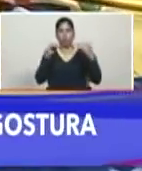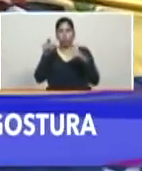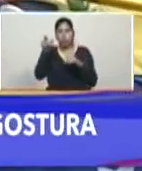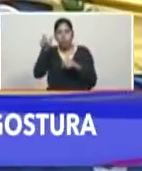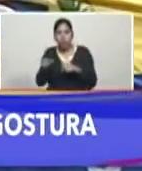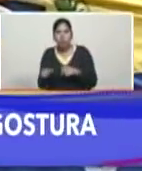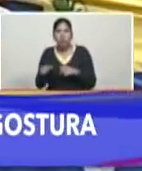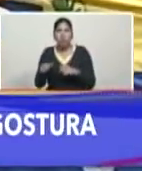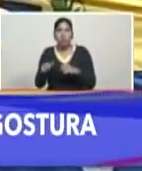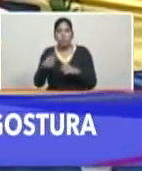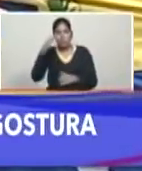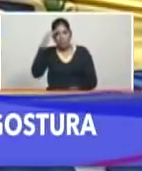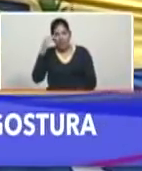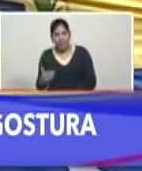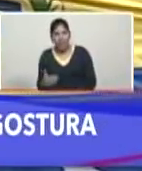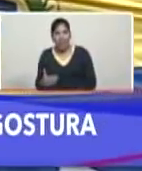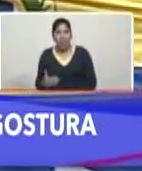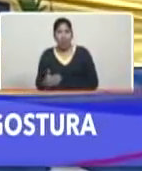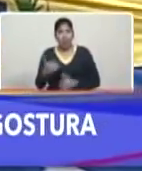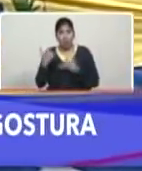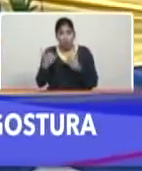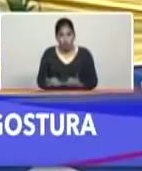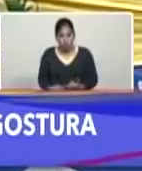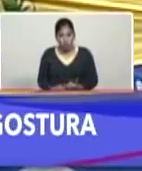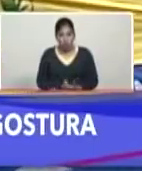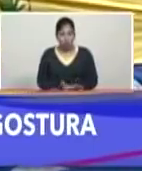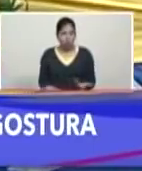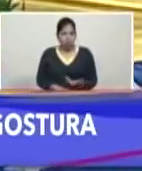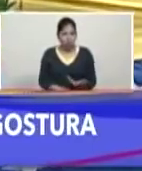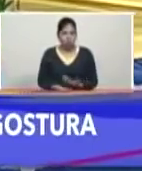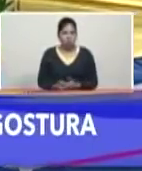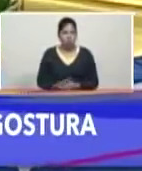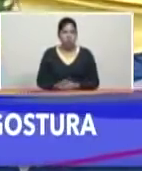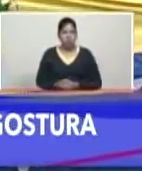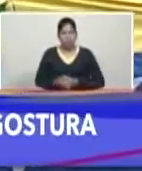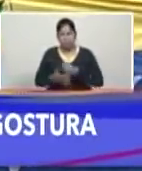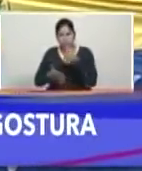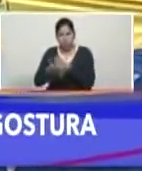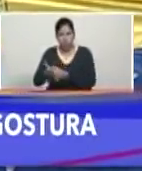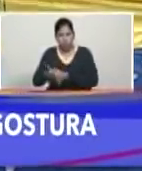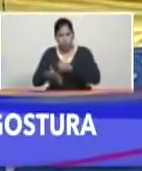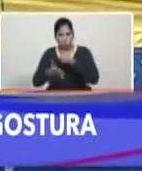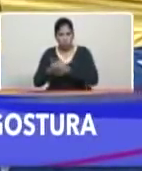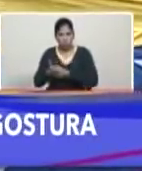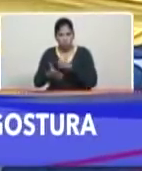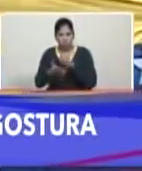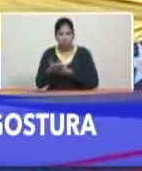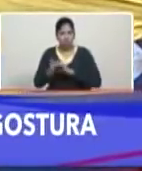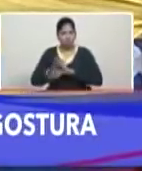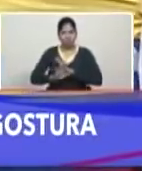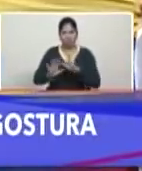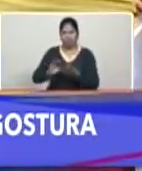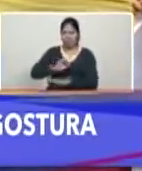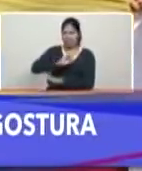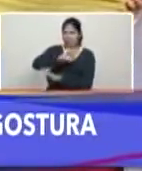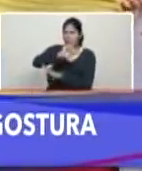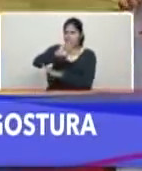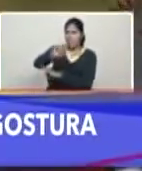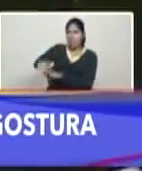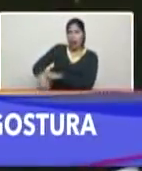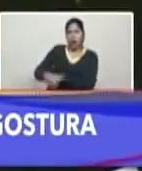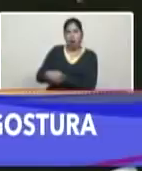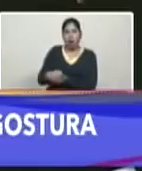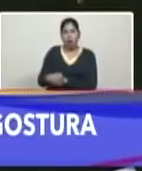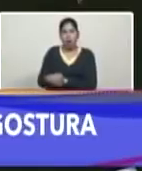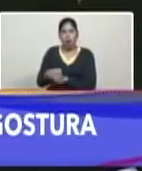y lograr la proeza de echar de raíz, de derrotar de raíz